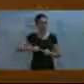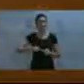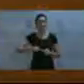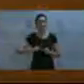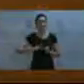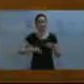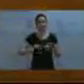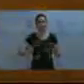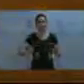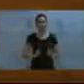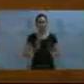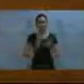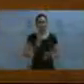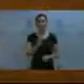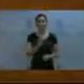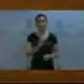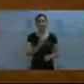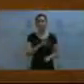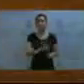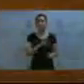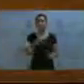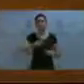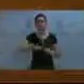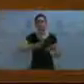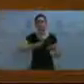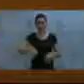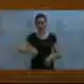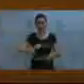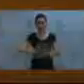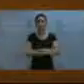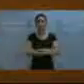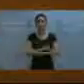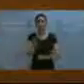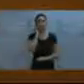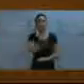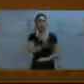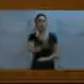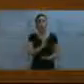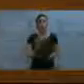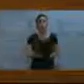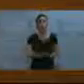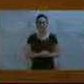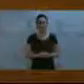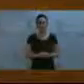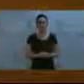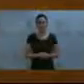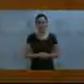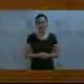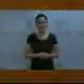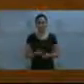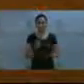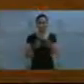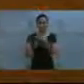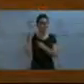ministro de Fomento que tuvo el Gobierno de Mariano Rajoy, que en Fitur del año pasado dijo que Asturias,